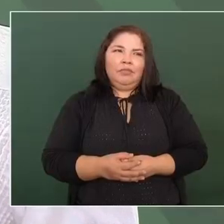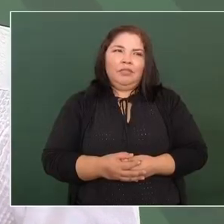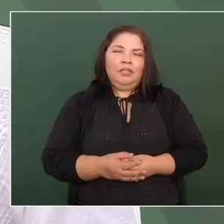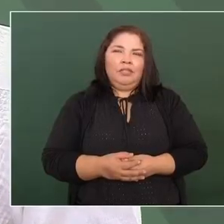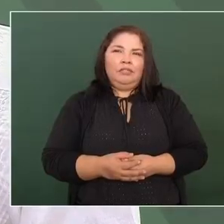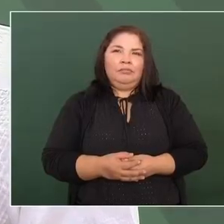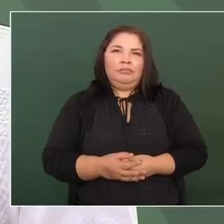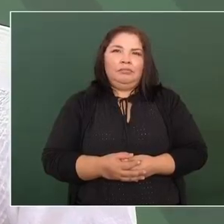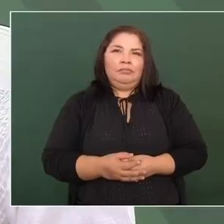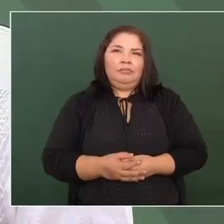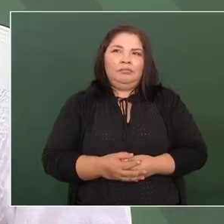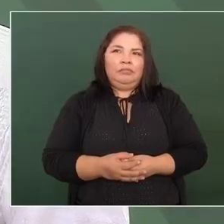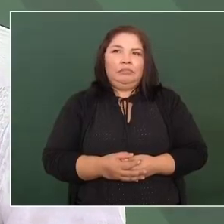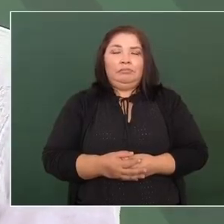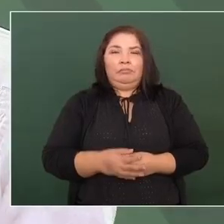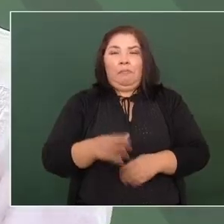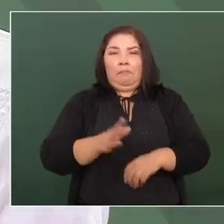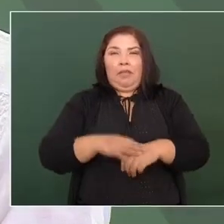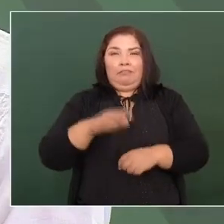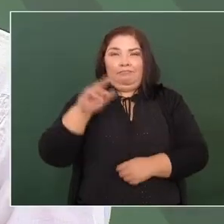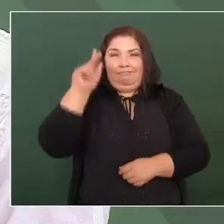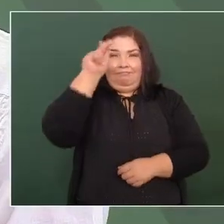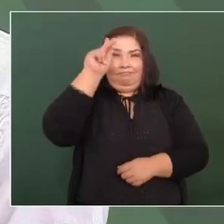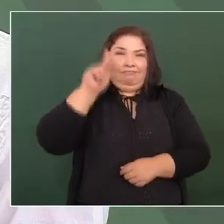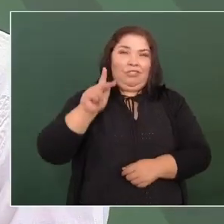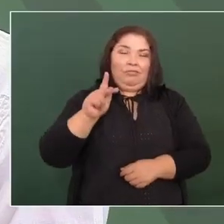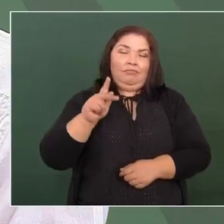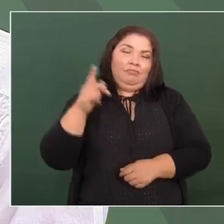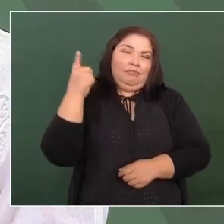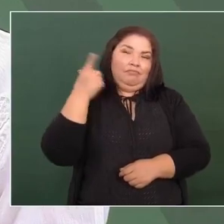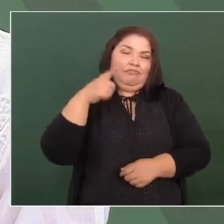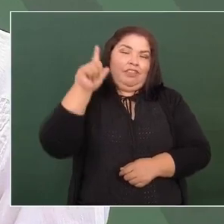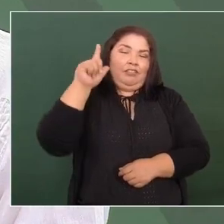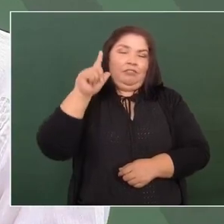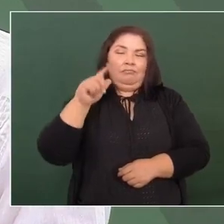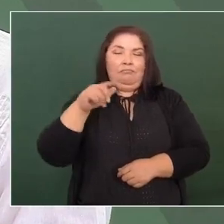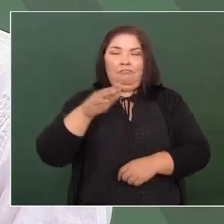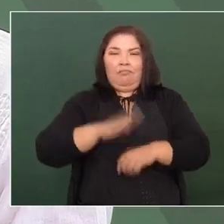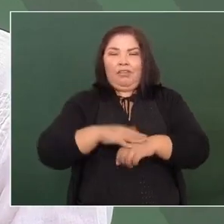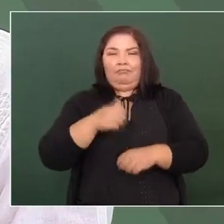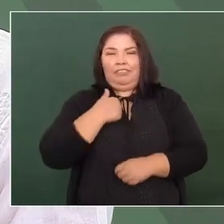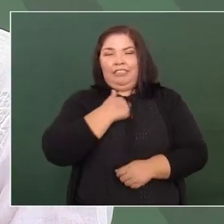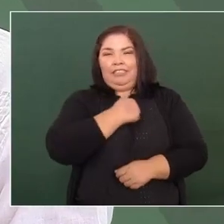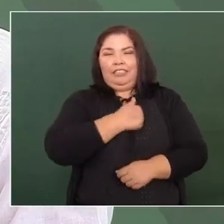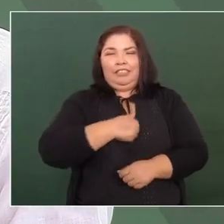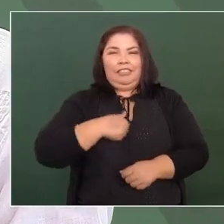sería una tragedia mayor, mucho más dolorosa.